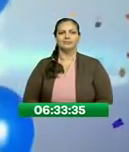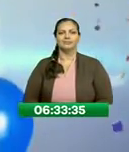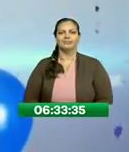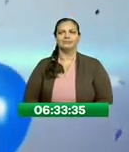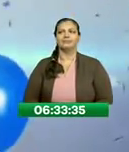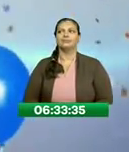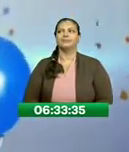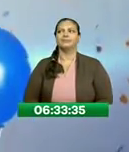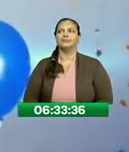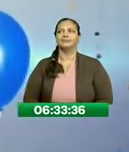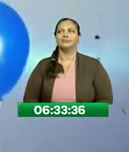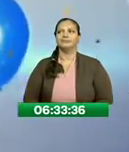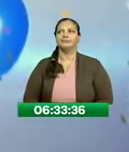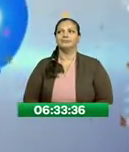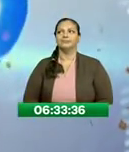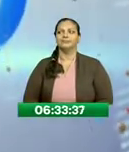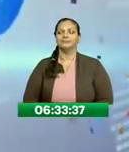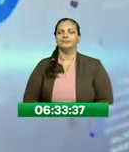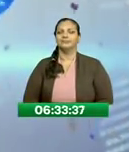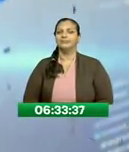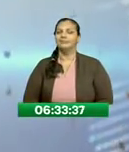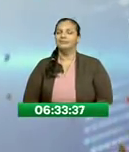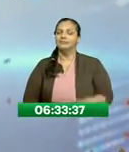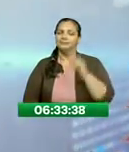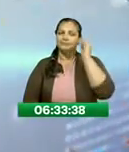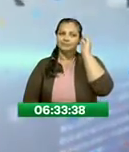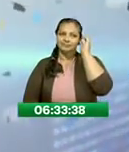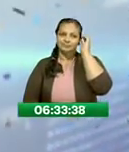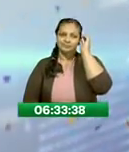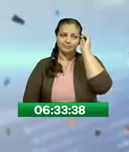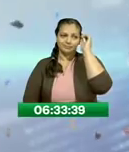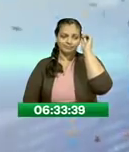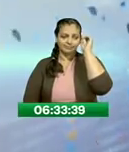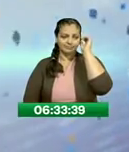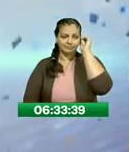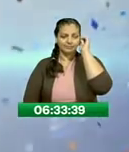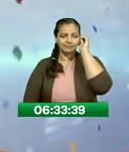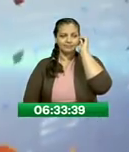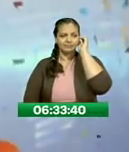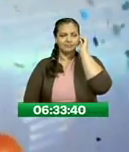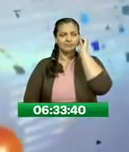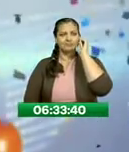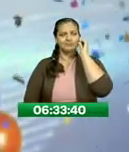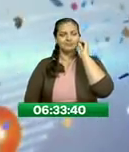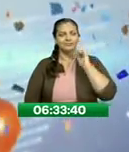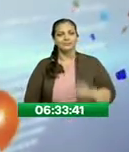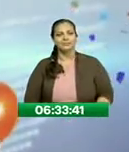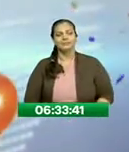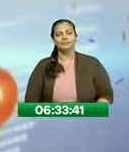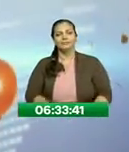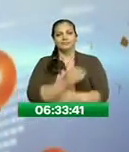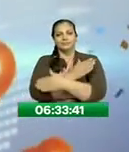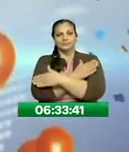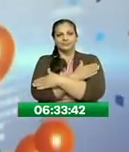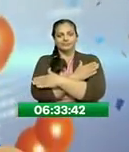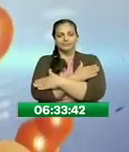Y es parte de este canal, porque si él no nos va a ver, nadie llega. ¡Feliz cumpleaños, señora!